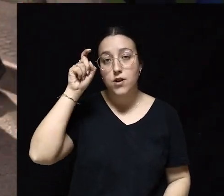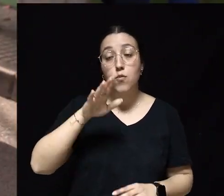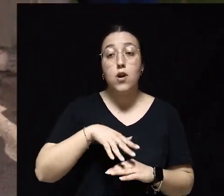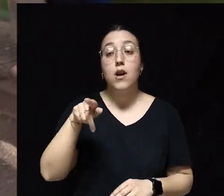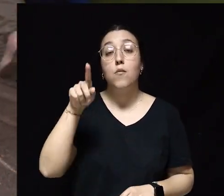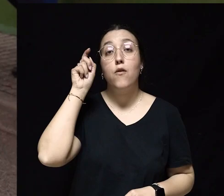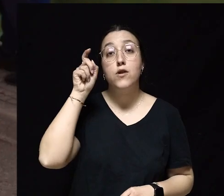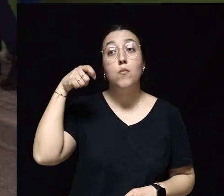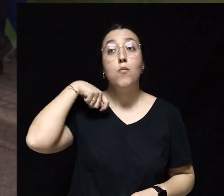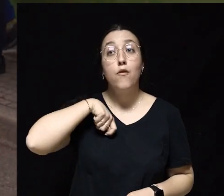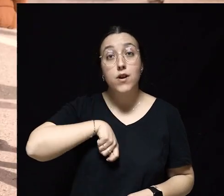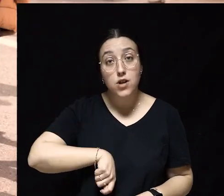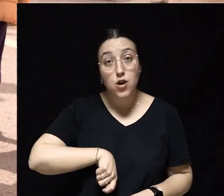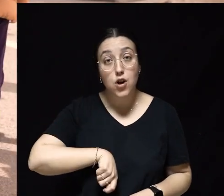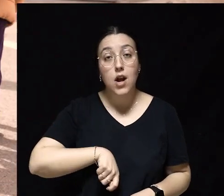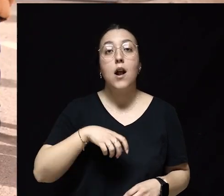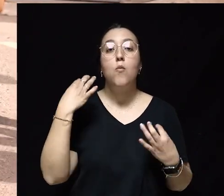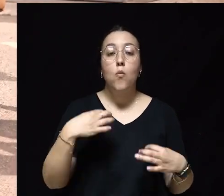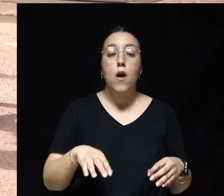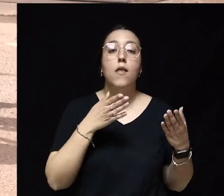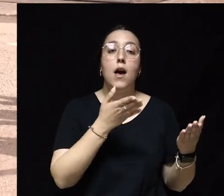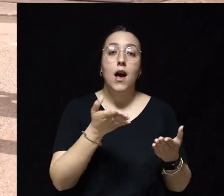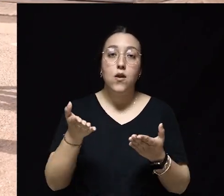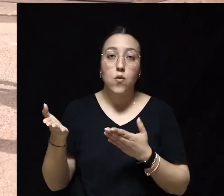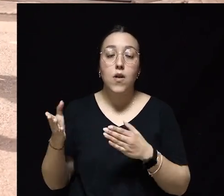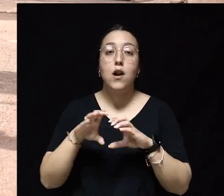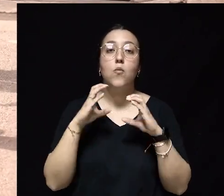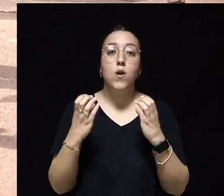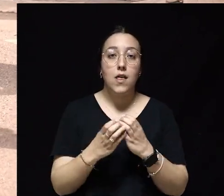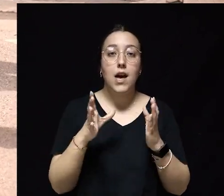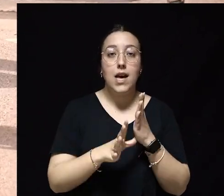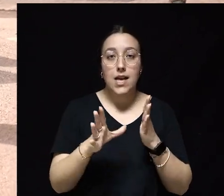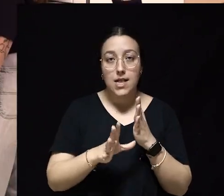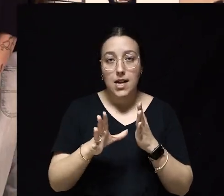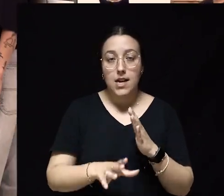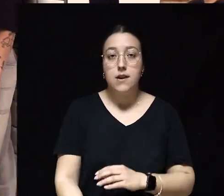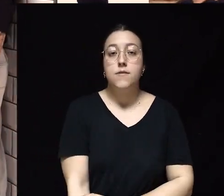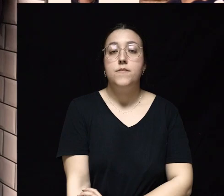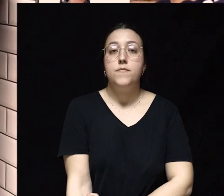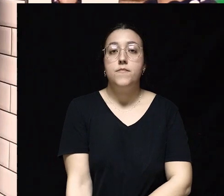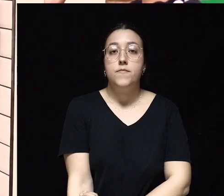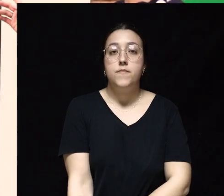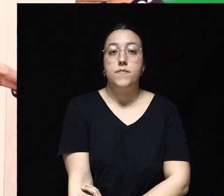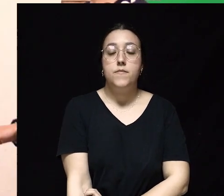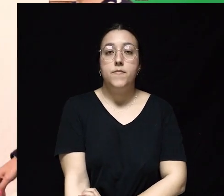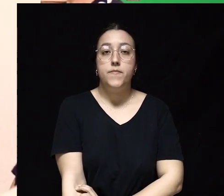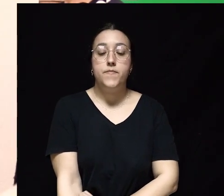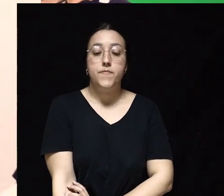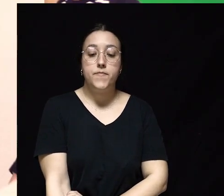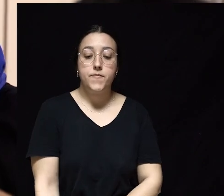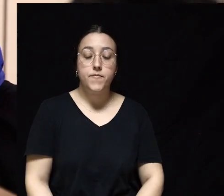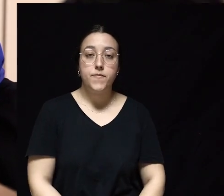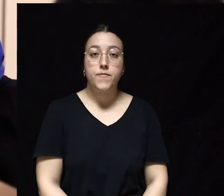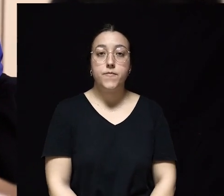pues un profesorado formado en evidencias científicas con la comunidad gitana se ha funcionado infelizmente a base